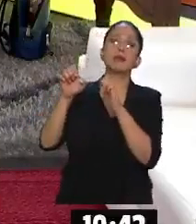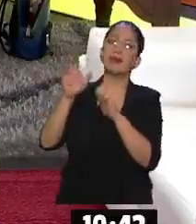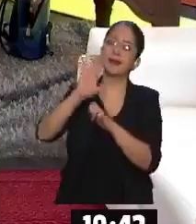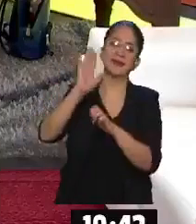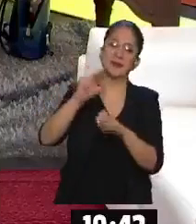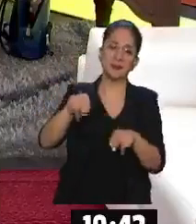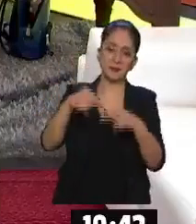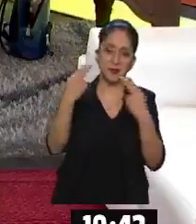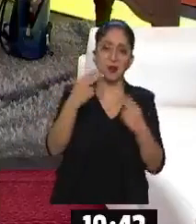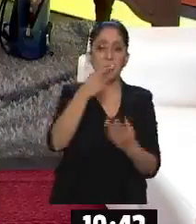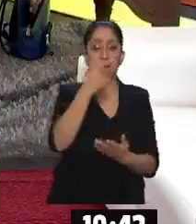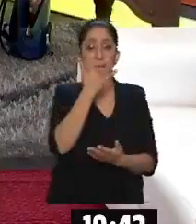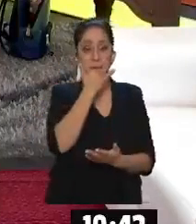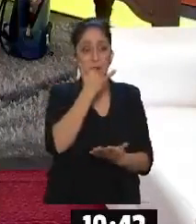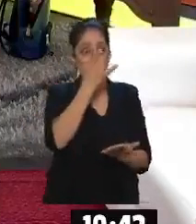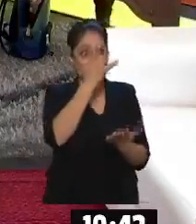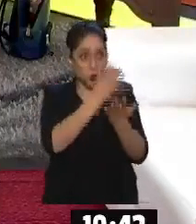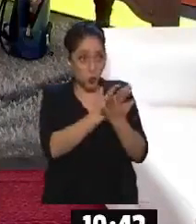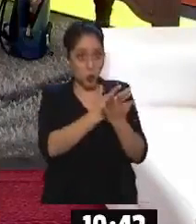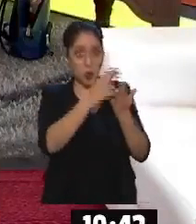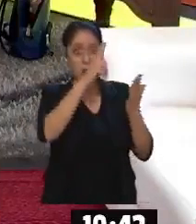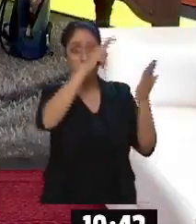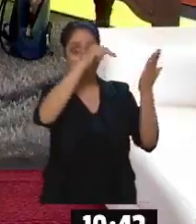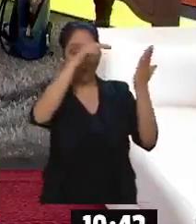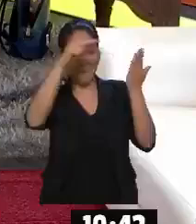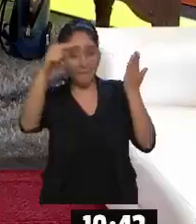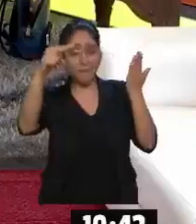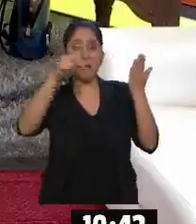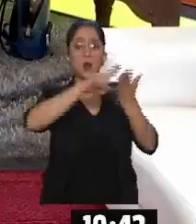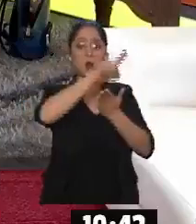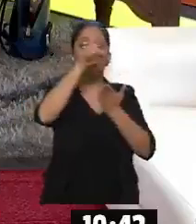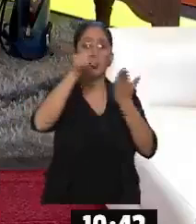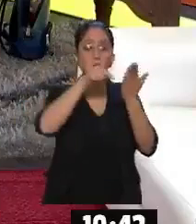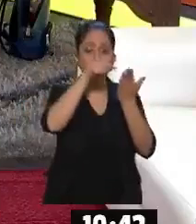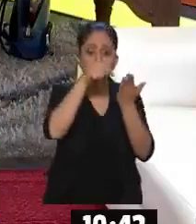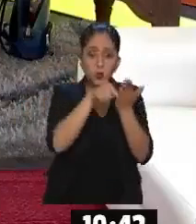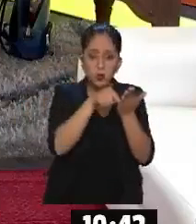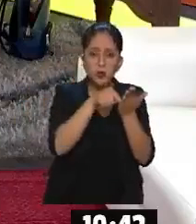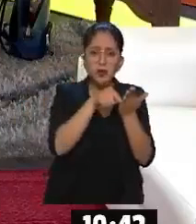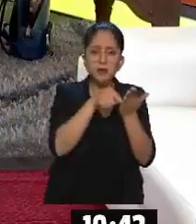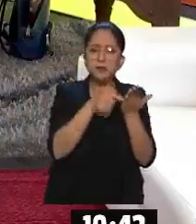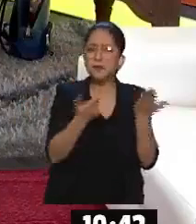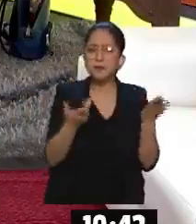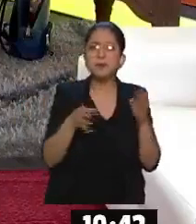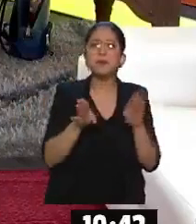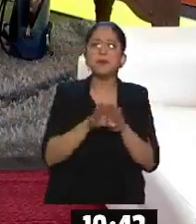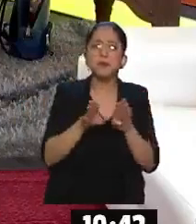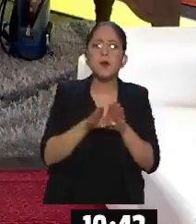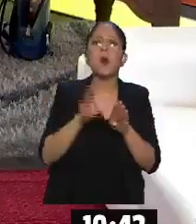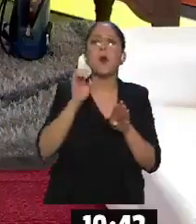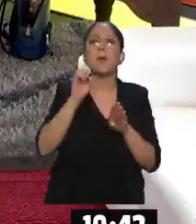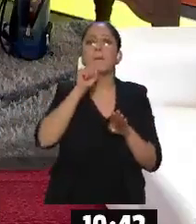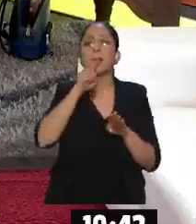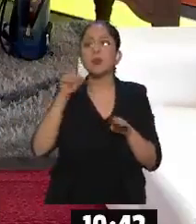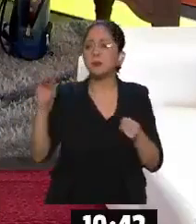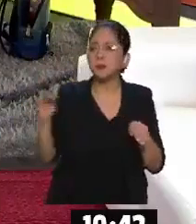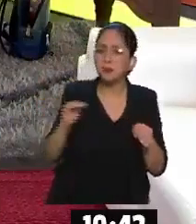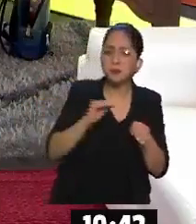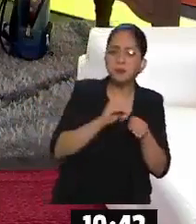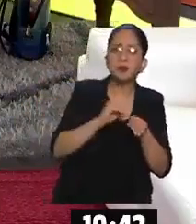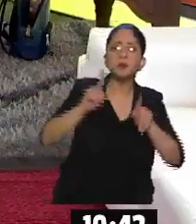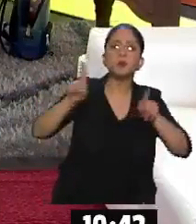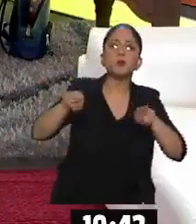artes plásticas, o sea, instalaciones, pintura, o también hay música y algunas